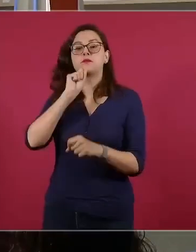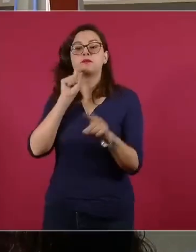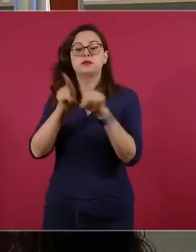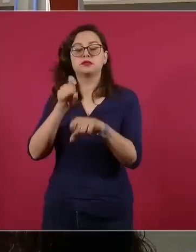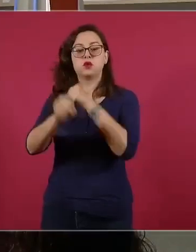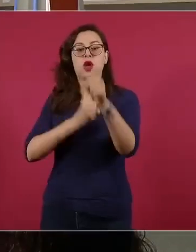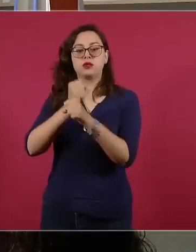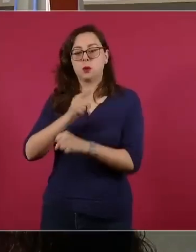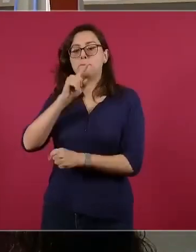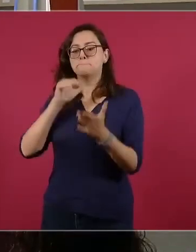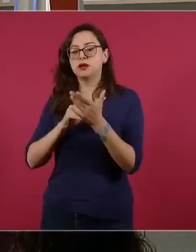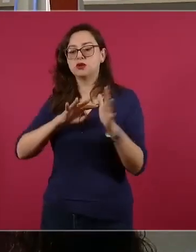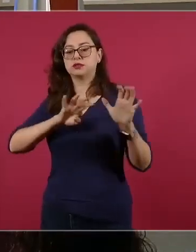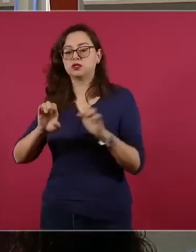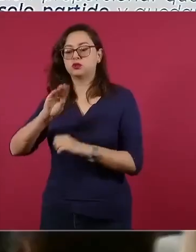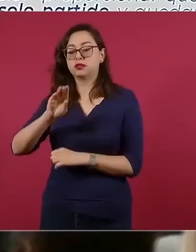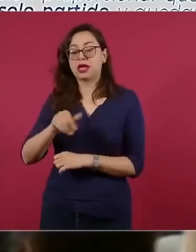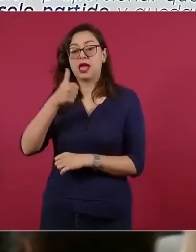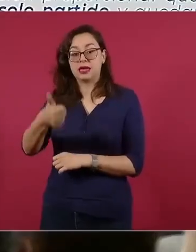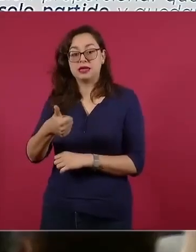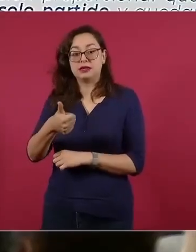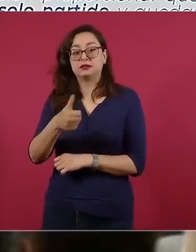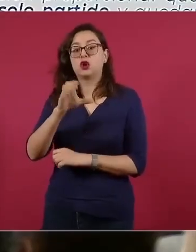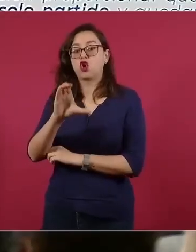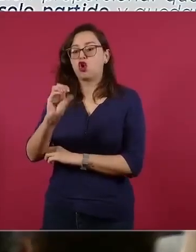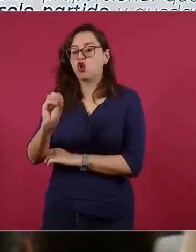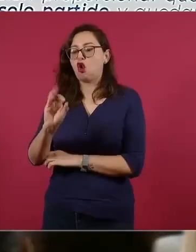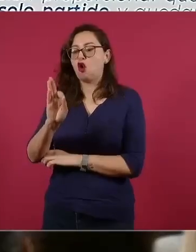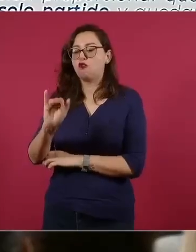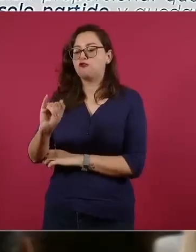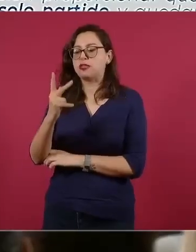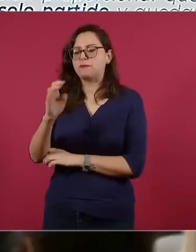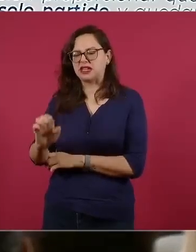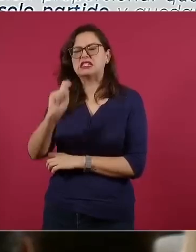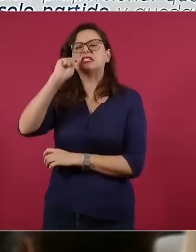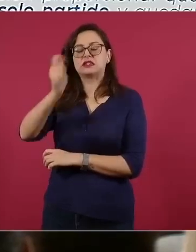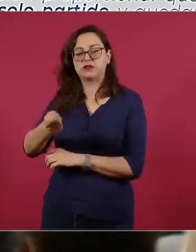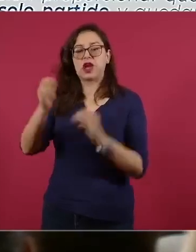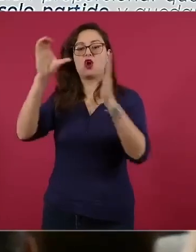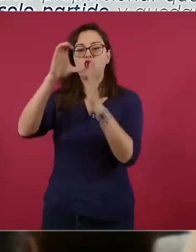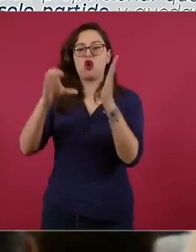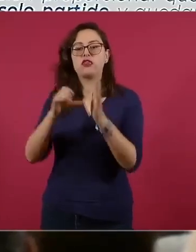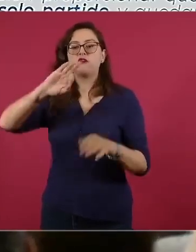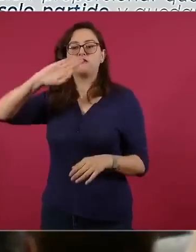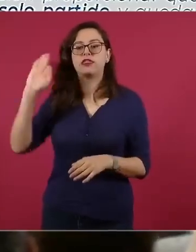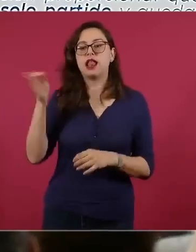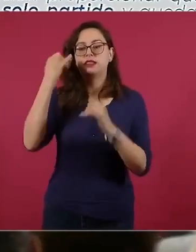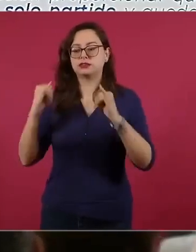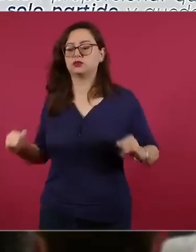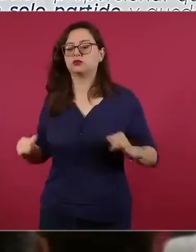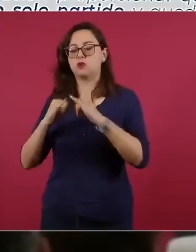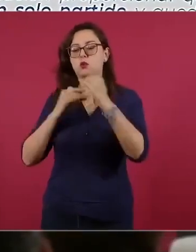reformó también el COFIPE, es decir, el Código Federal de Instituciones y Procedimientos